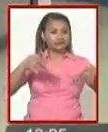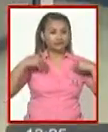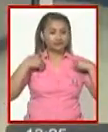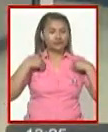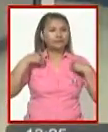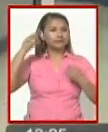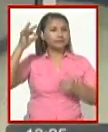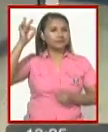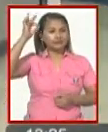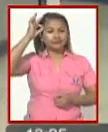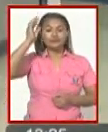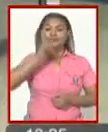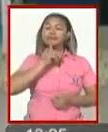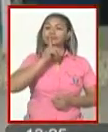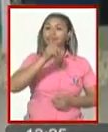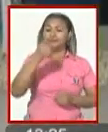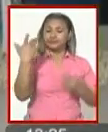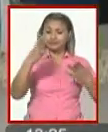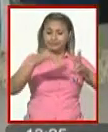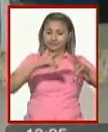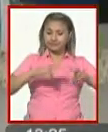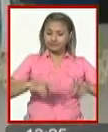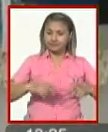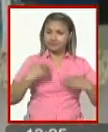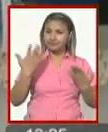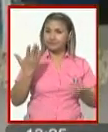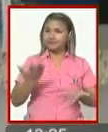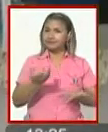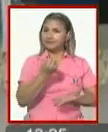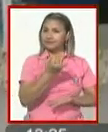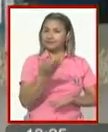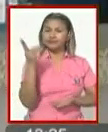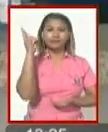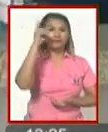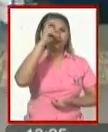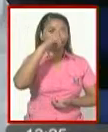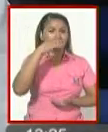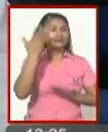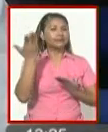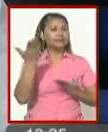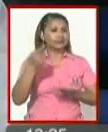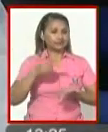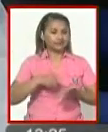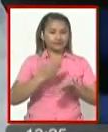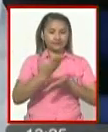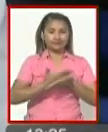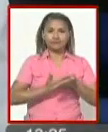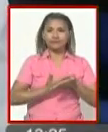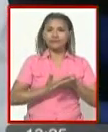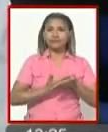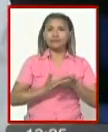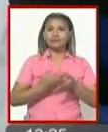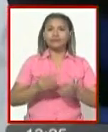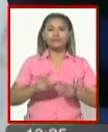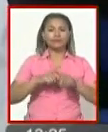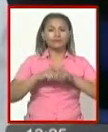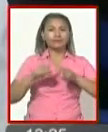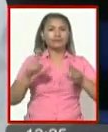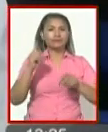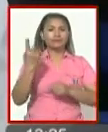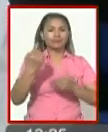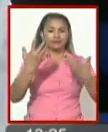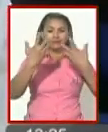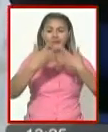la Fiscalía, con seguridad debió analizar y debe de haber algunas irregularidades ahí, más aún que